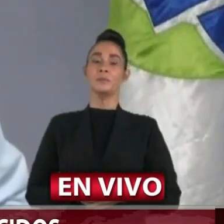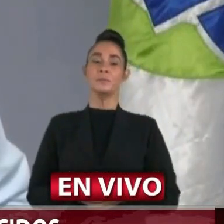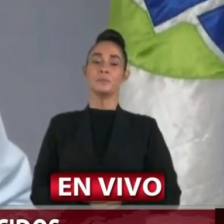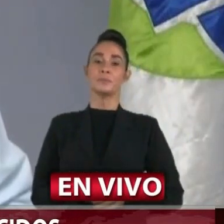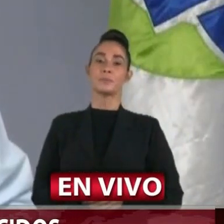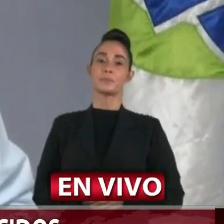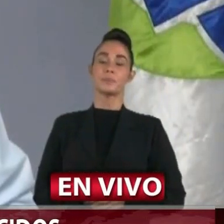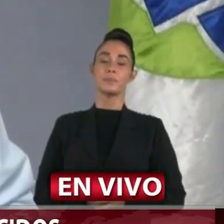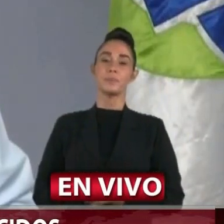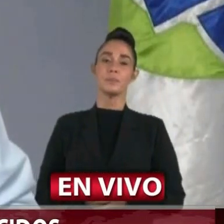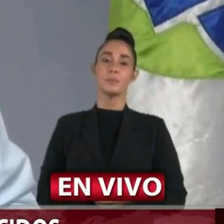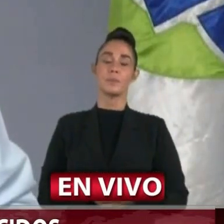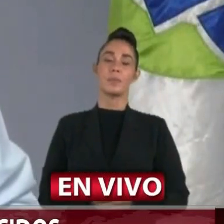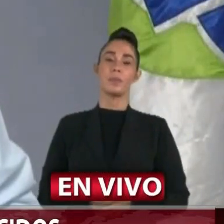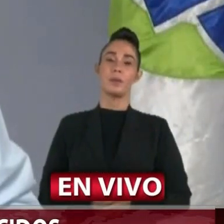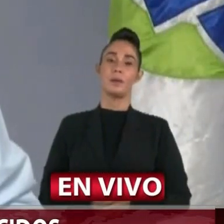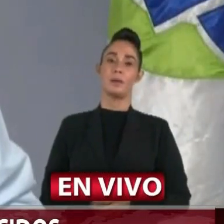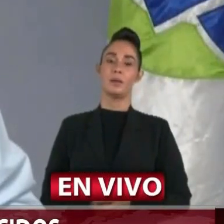letalidad.